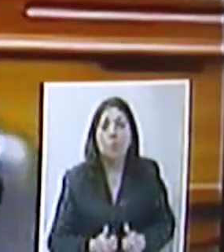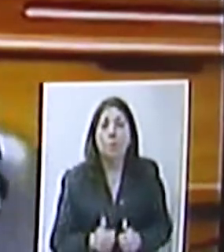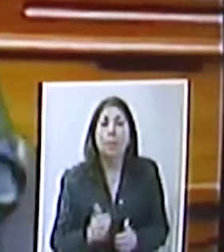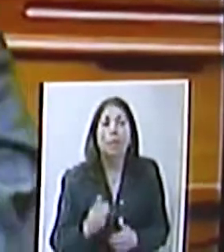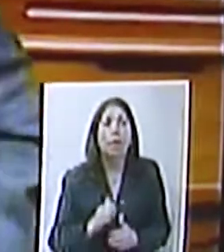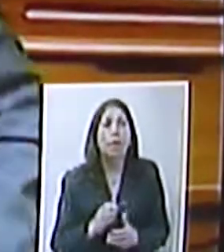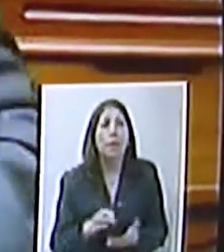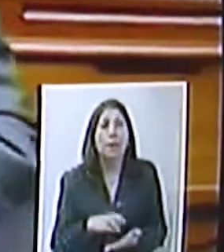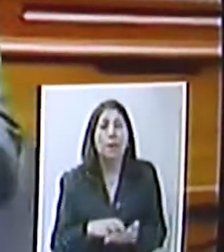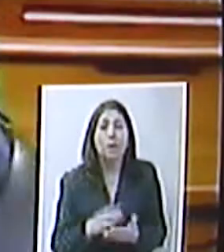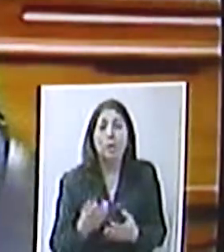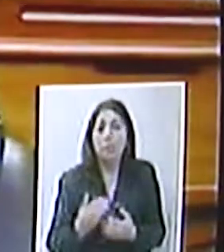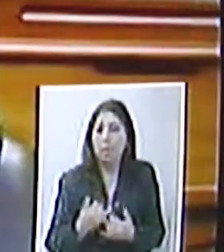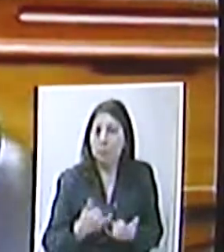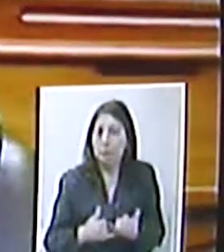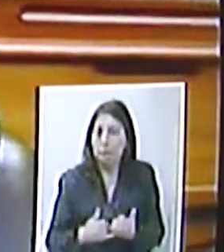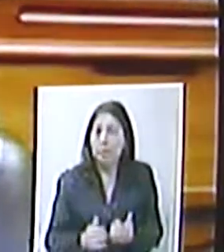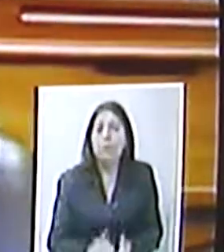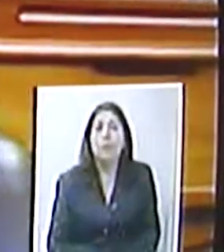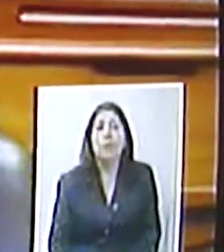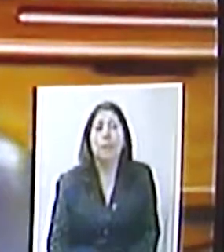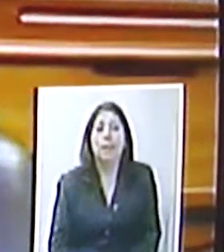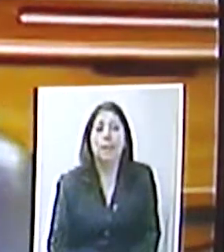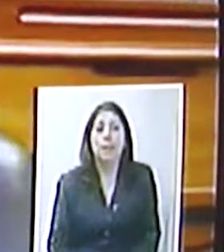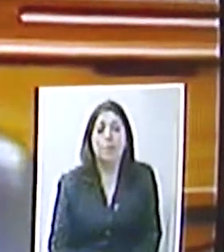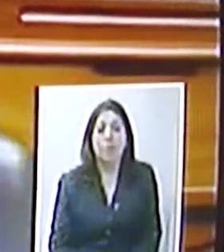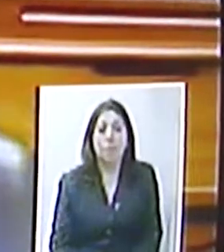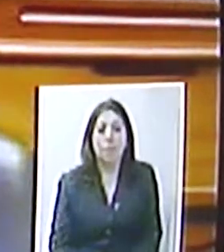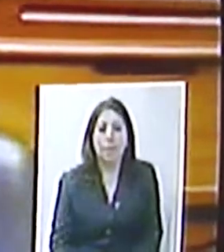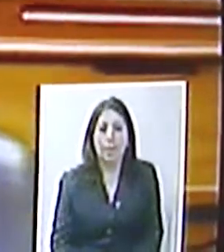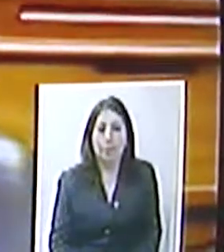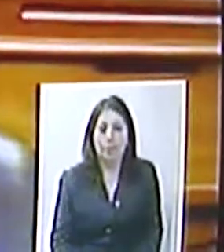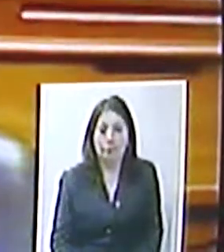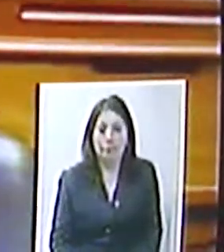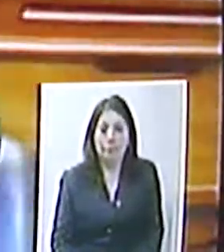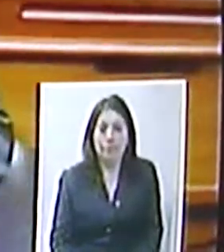amazónicas, a las ciudades intermedias, al Macrosur.